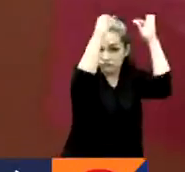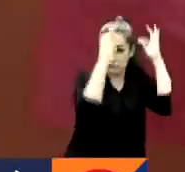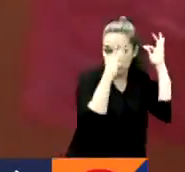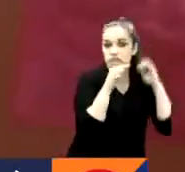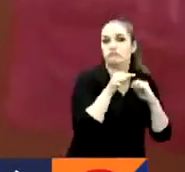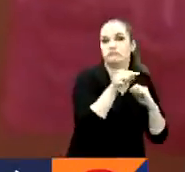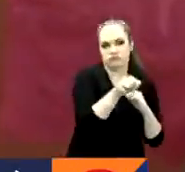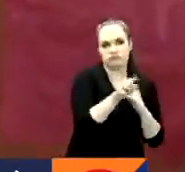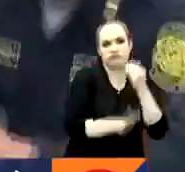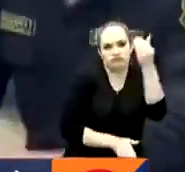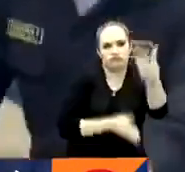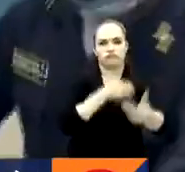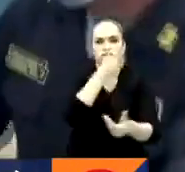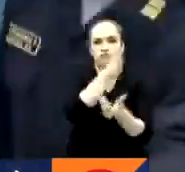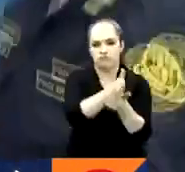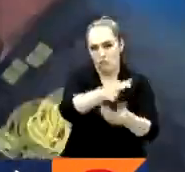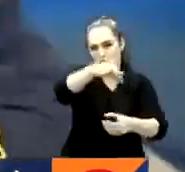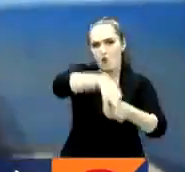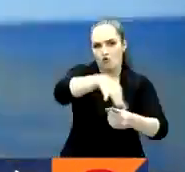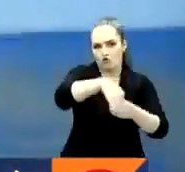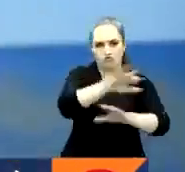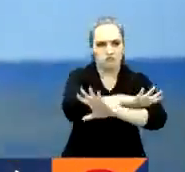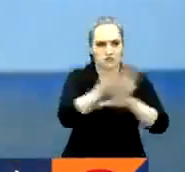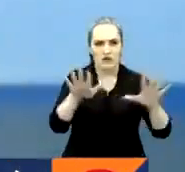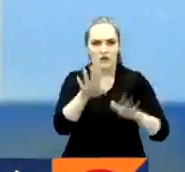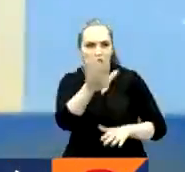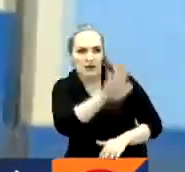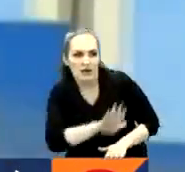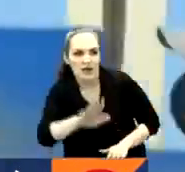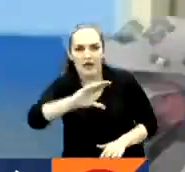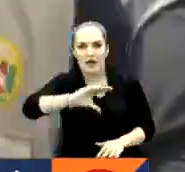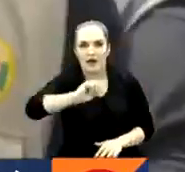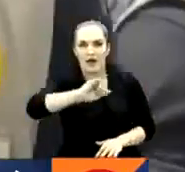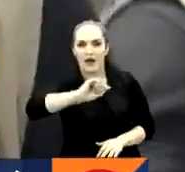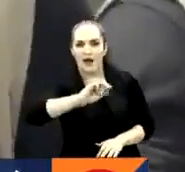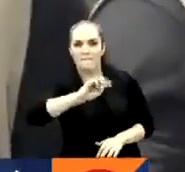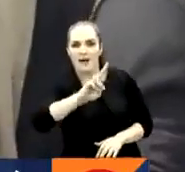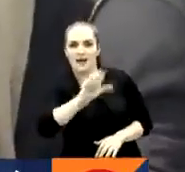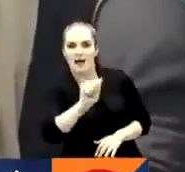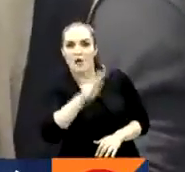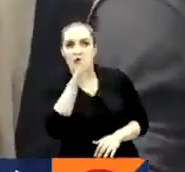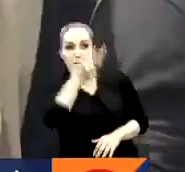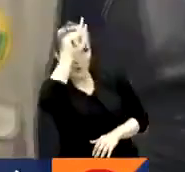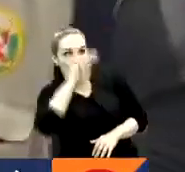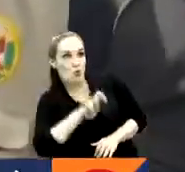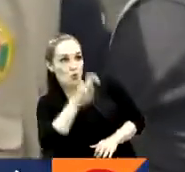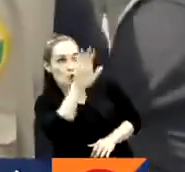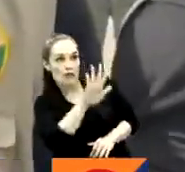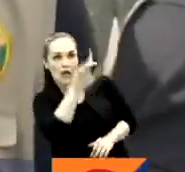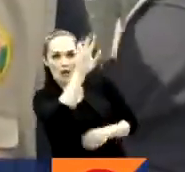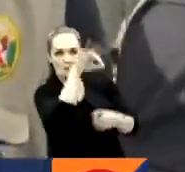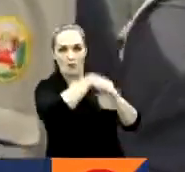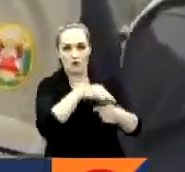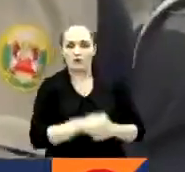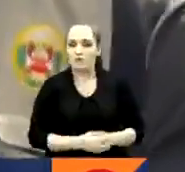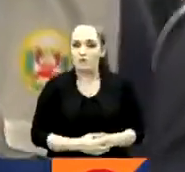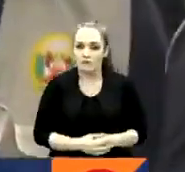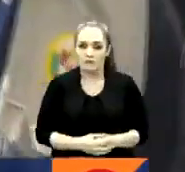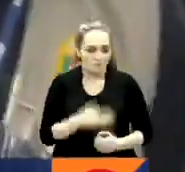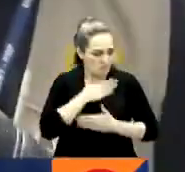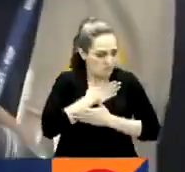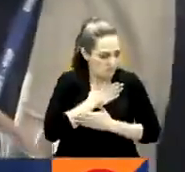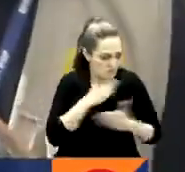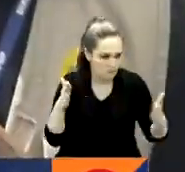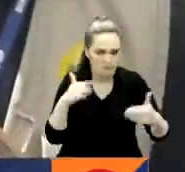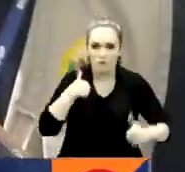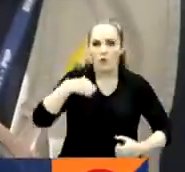acudió a votar al mediodía al pueblo de Tacabamba, en la región de Cajamarca, al norte del país. Nos movilizamos, participamos